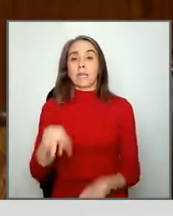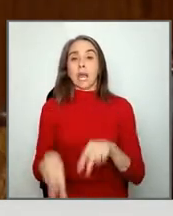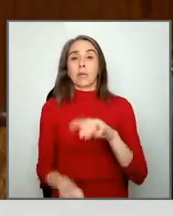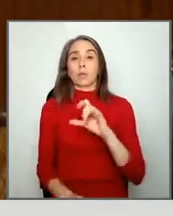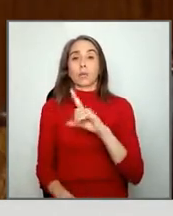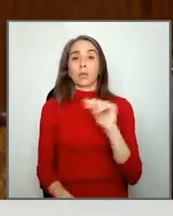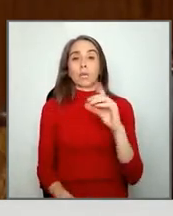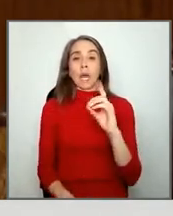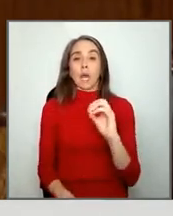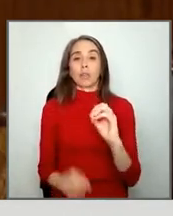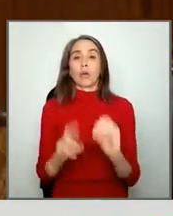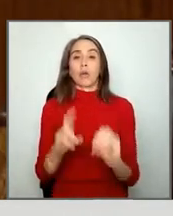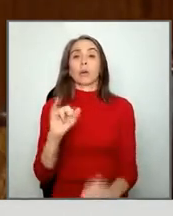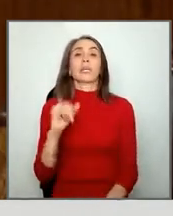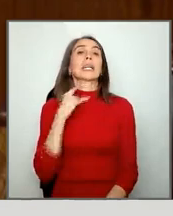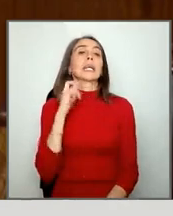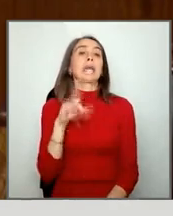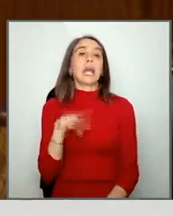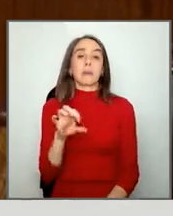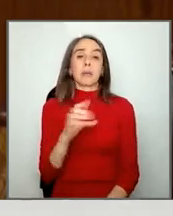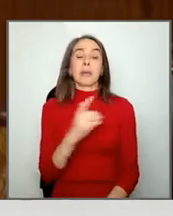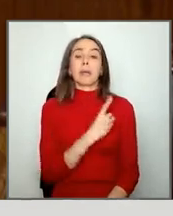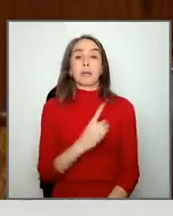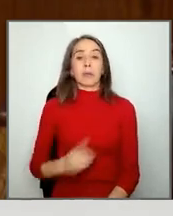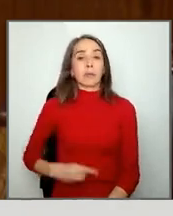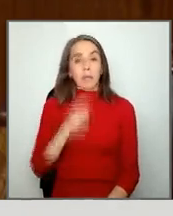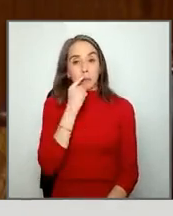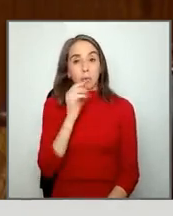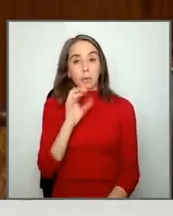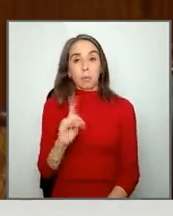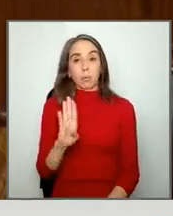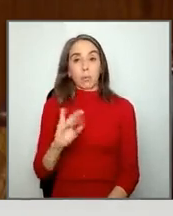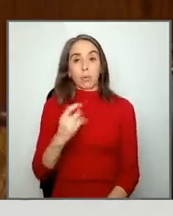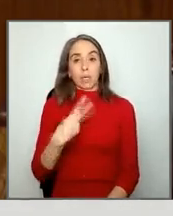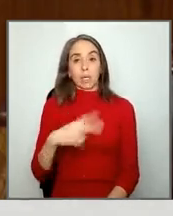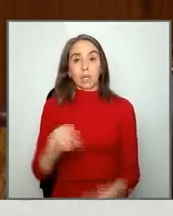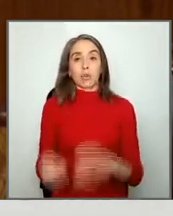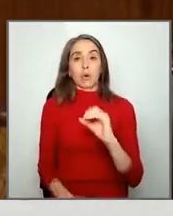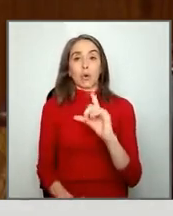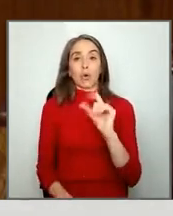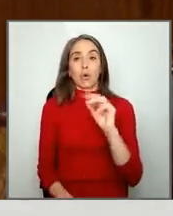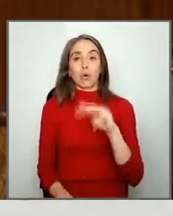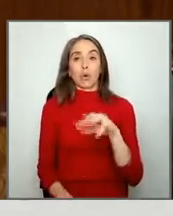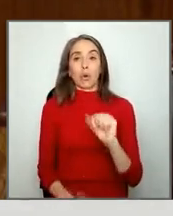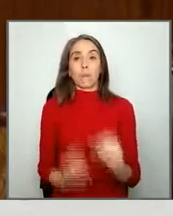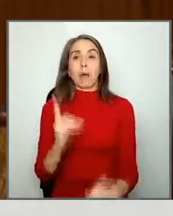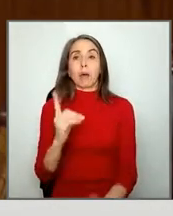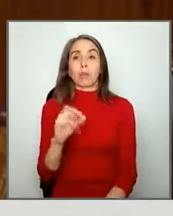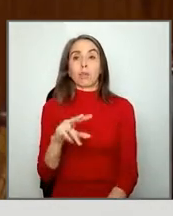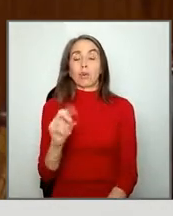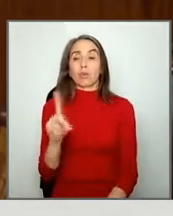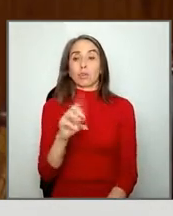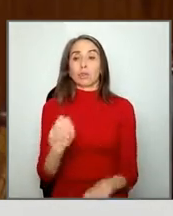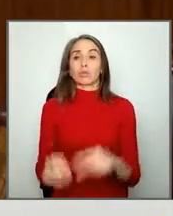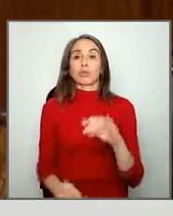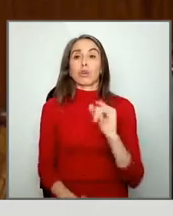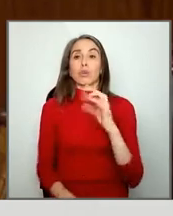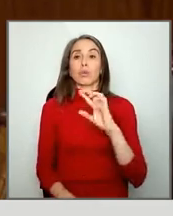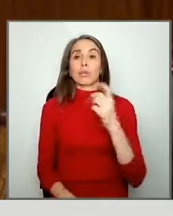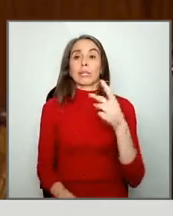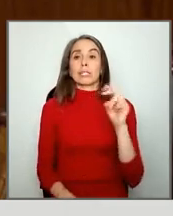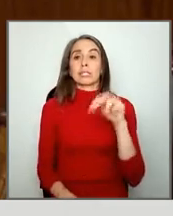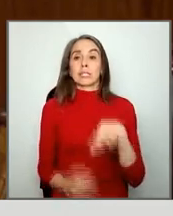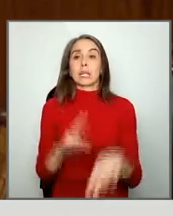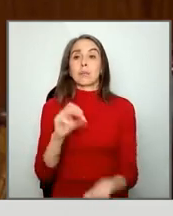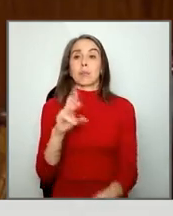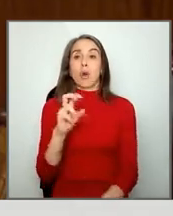Marcela riquelme y los diputados Félix bugueño Juan Antonio coloma Felipe donoso Harry jürgensen Benjamín Moreno